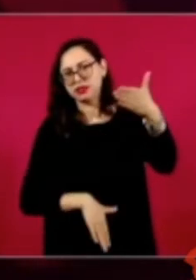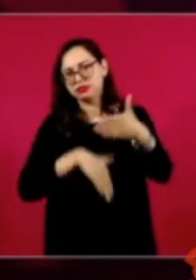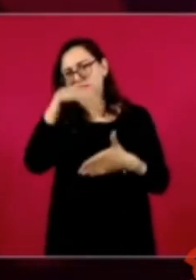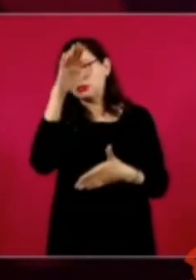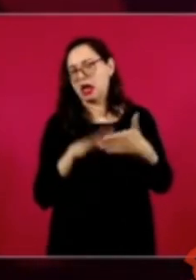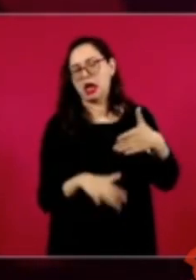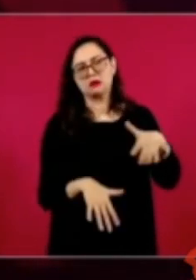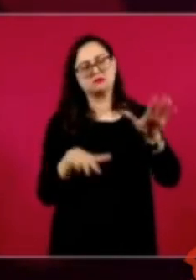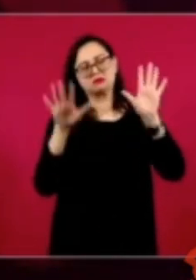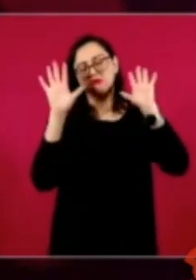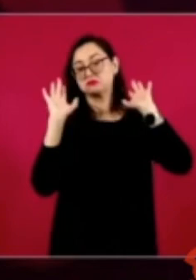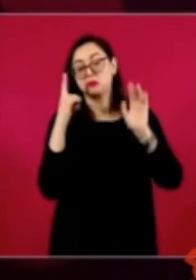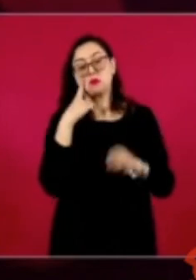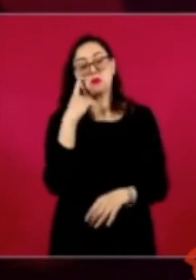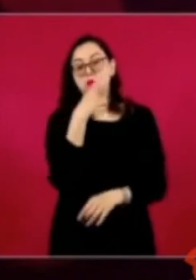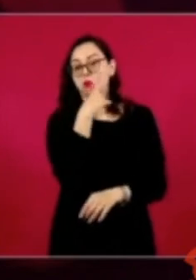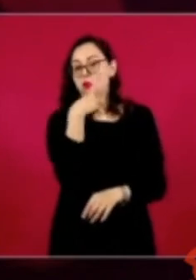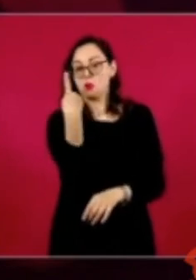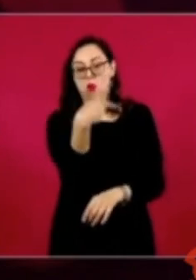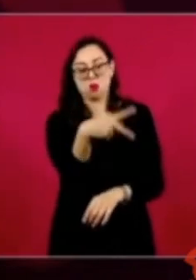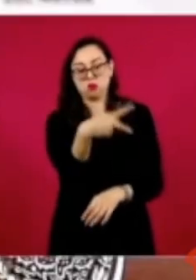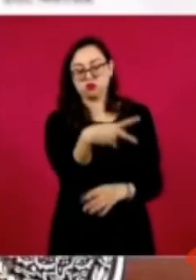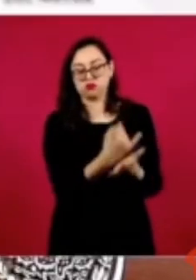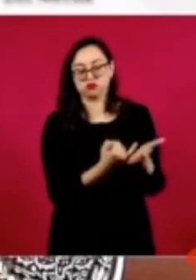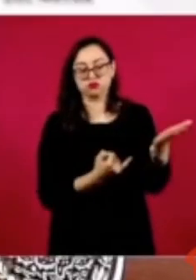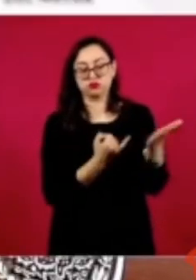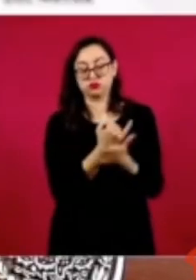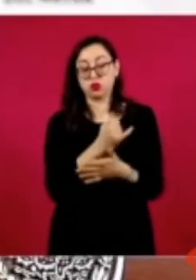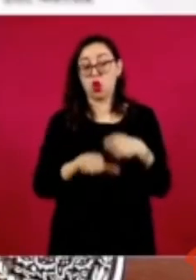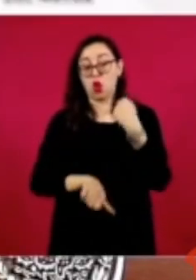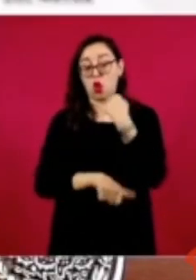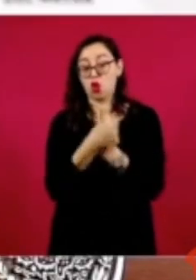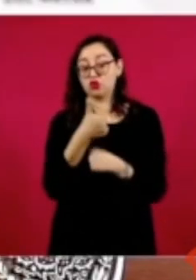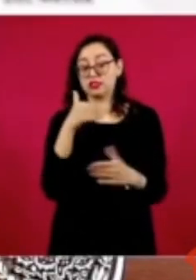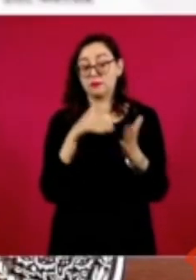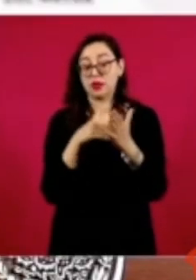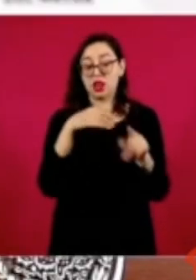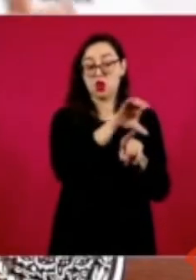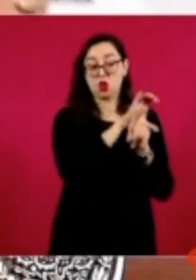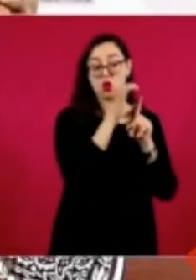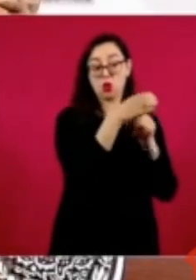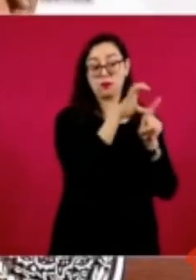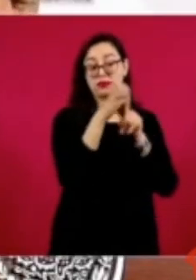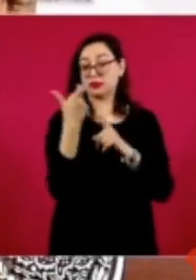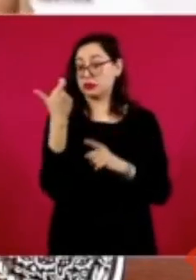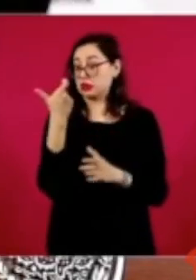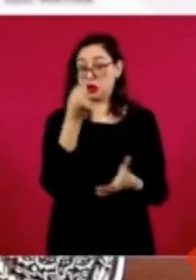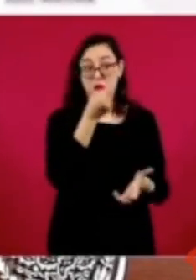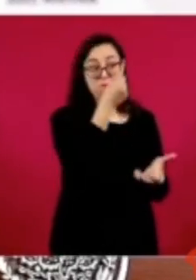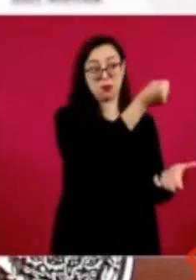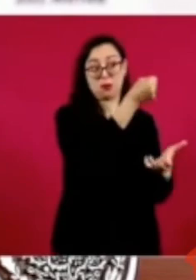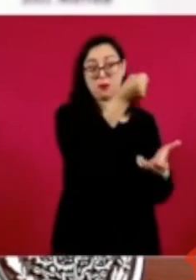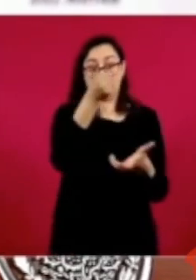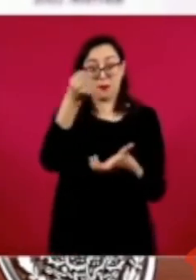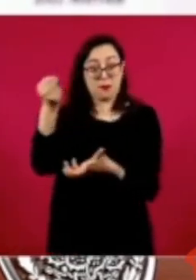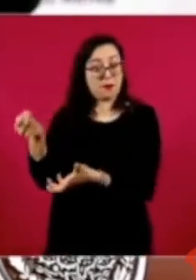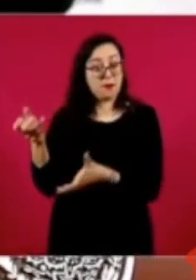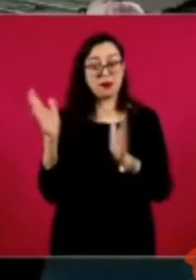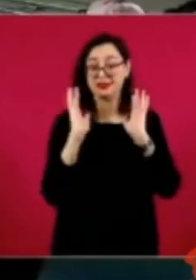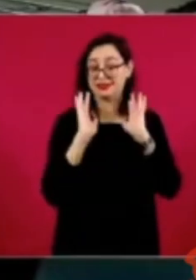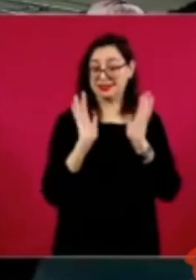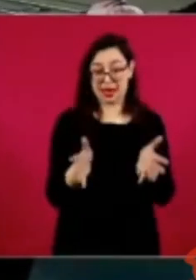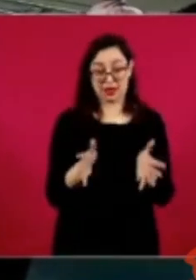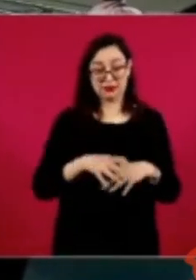Ya se entregó a los 11,000 comités. Luego viene un segundo nivel